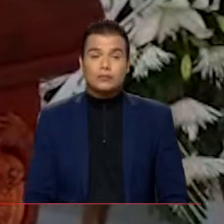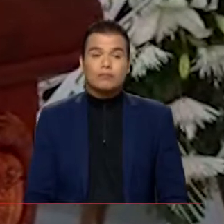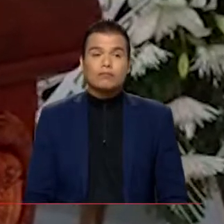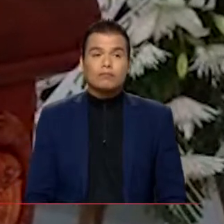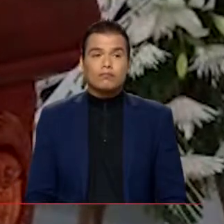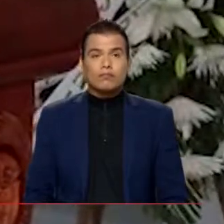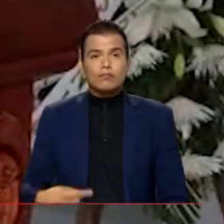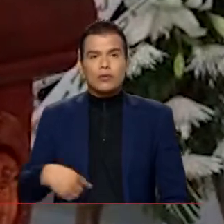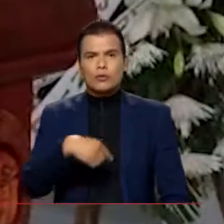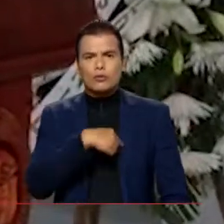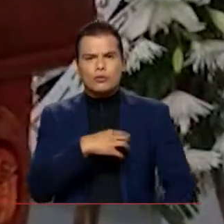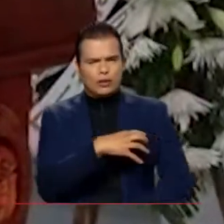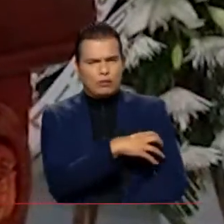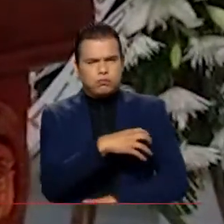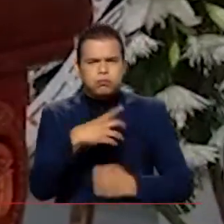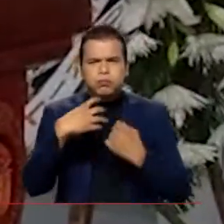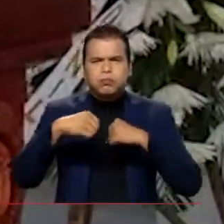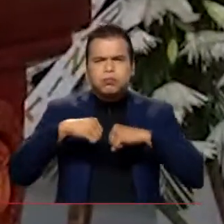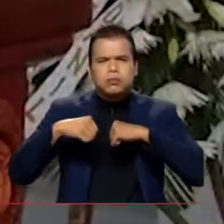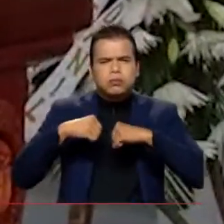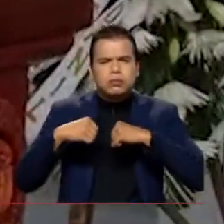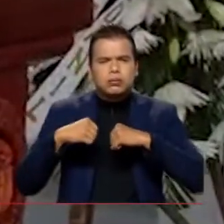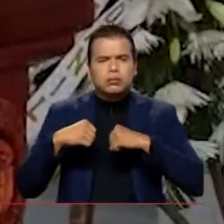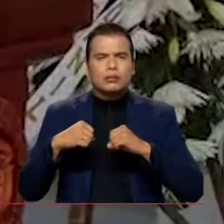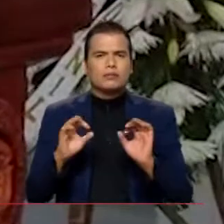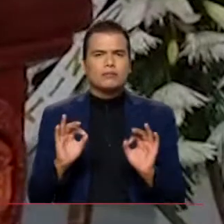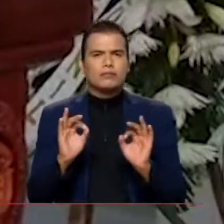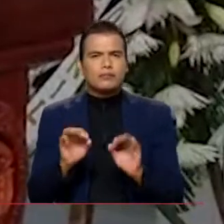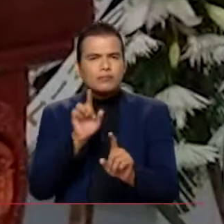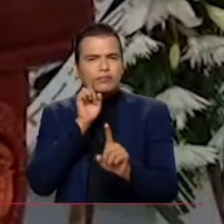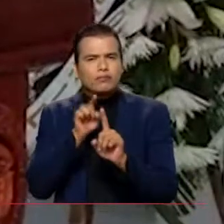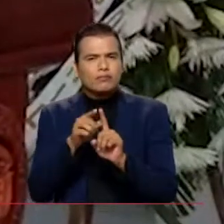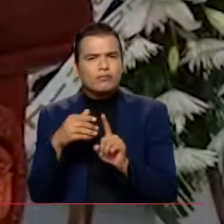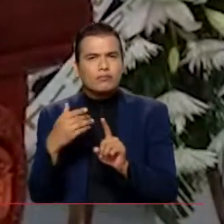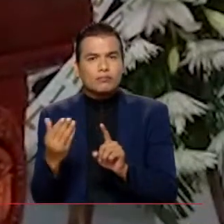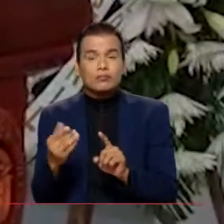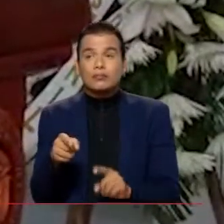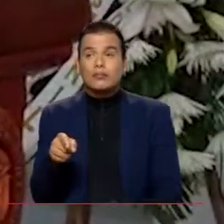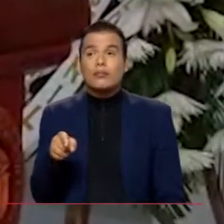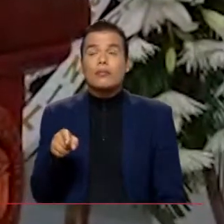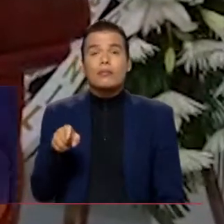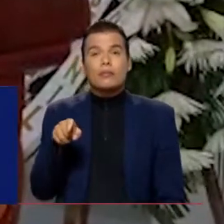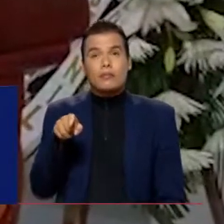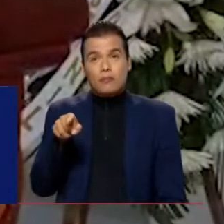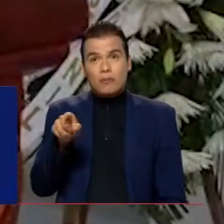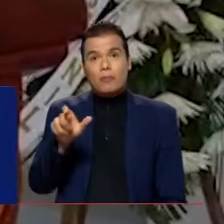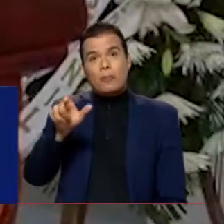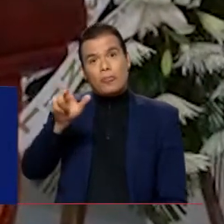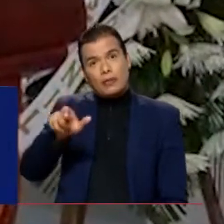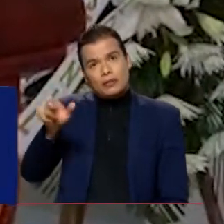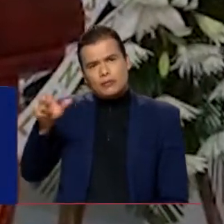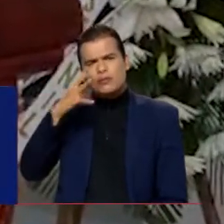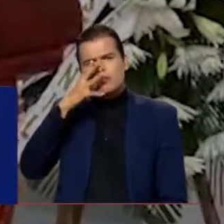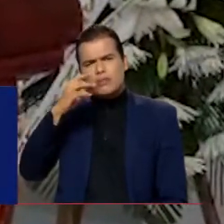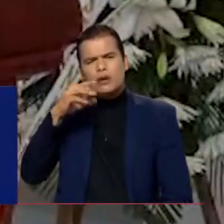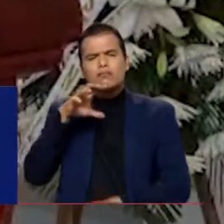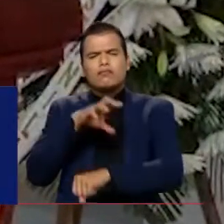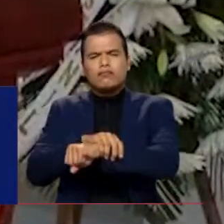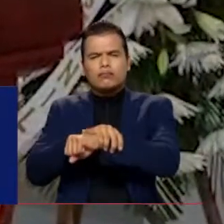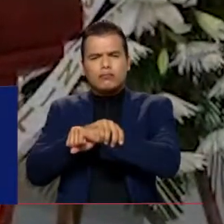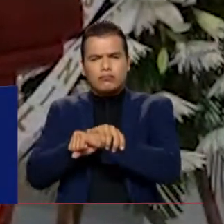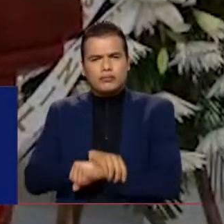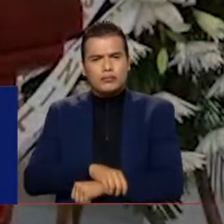Reforzaremos todas nuestras capacidades institucionales para dar con la captura y judicialización de estos